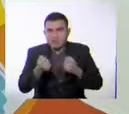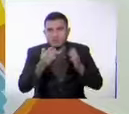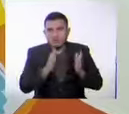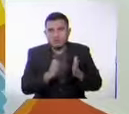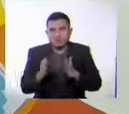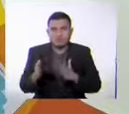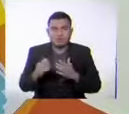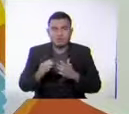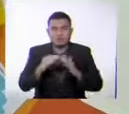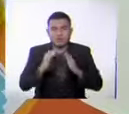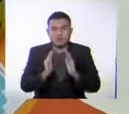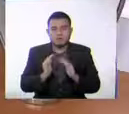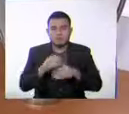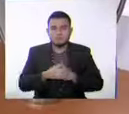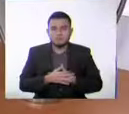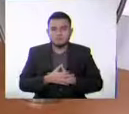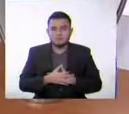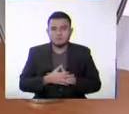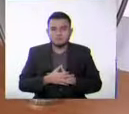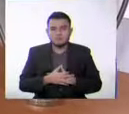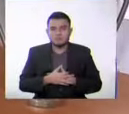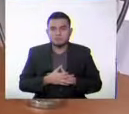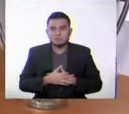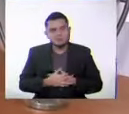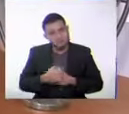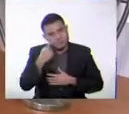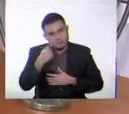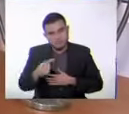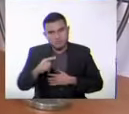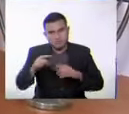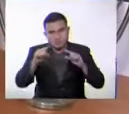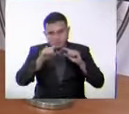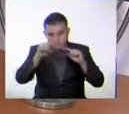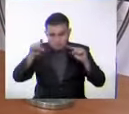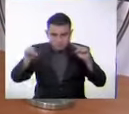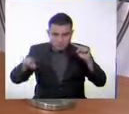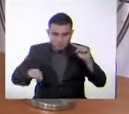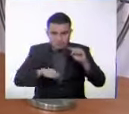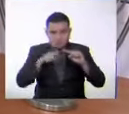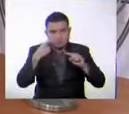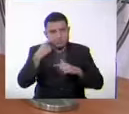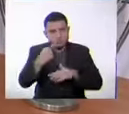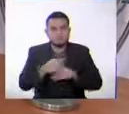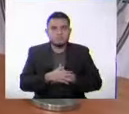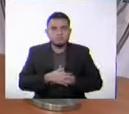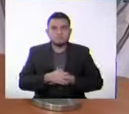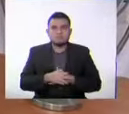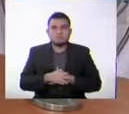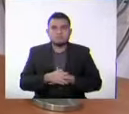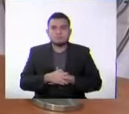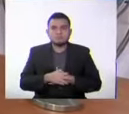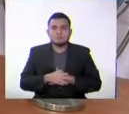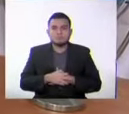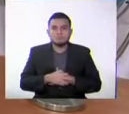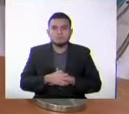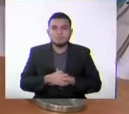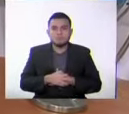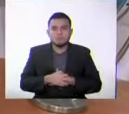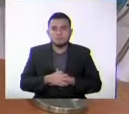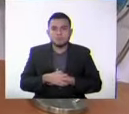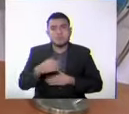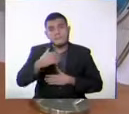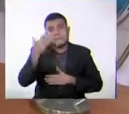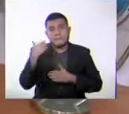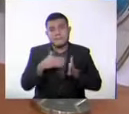Y ustedes ven esta ruletita que está acá. Sí. Antes de iniciar con